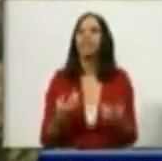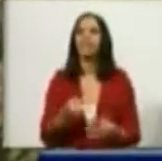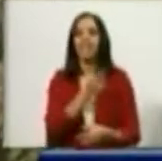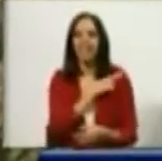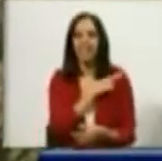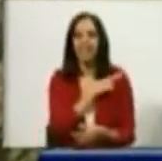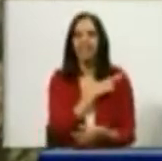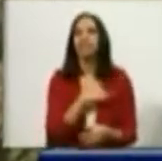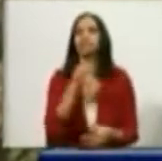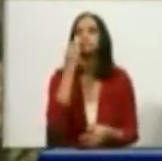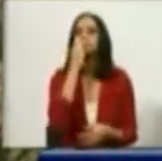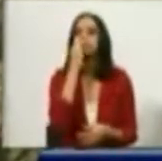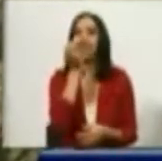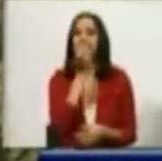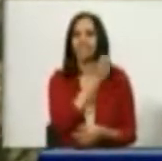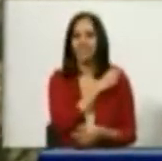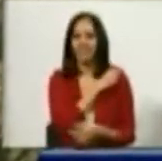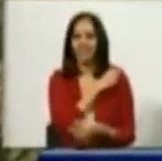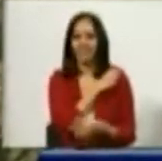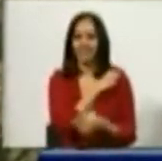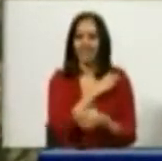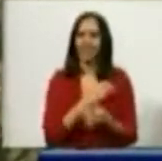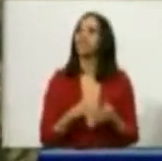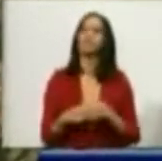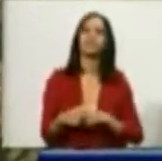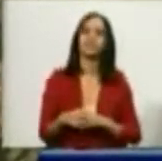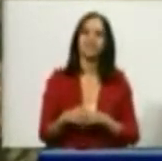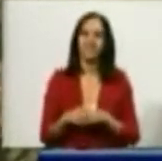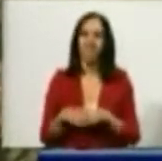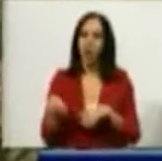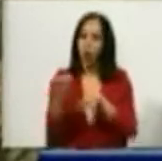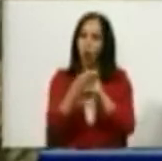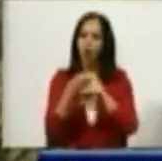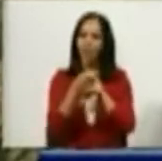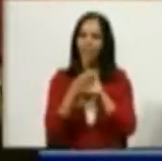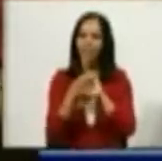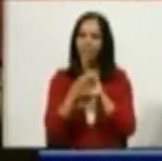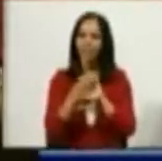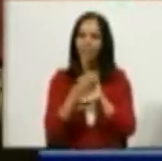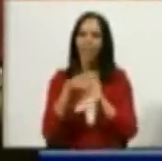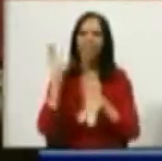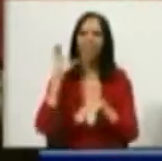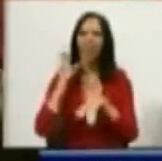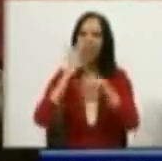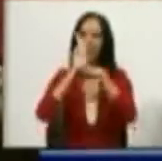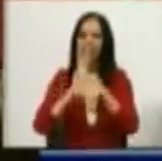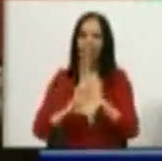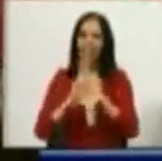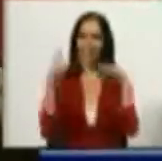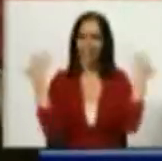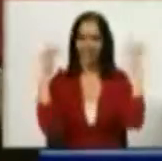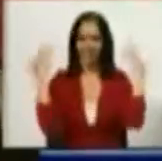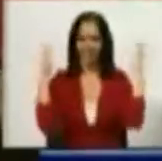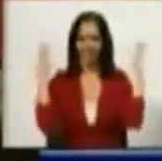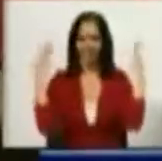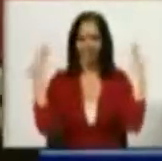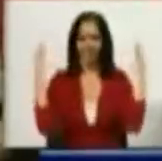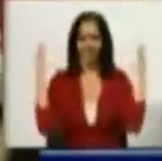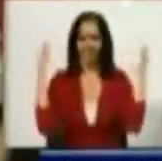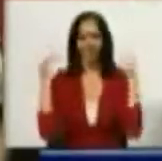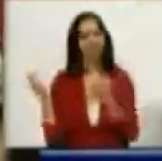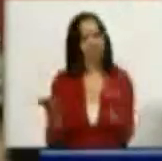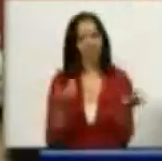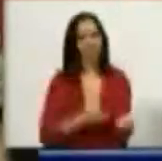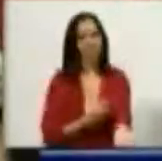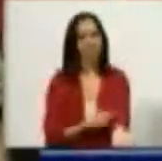jefe Jorge Luis García carneiro gobernador del estado Vargas adelante